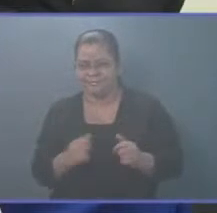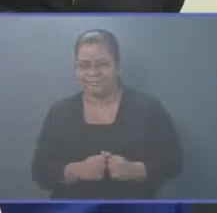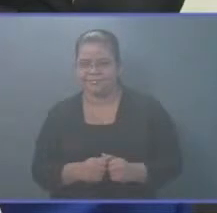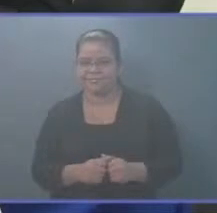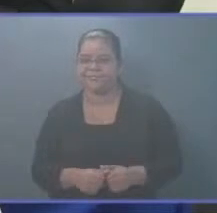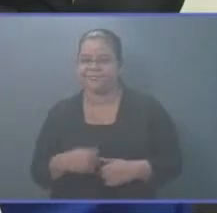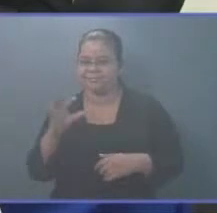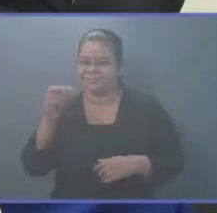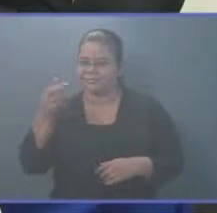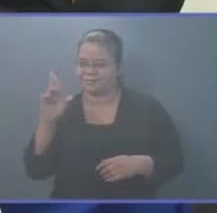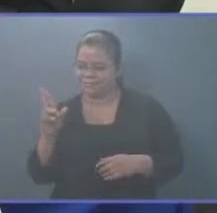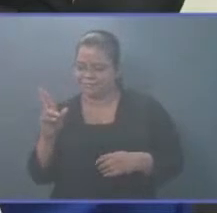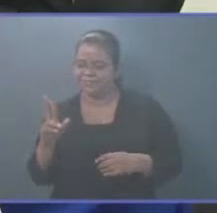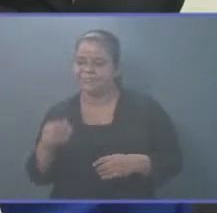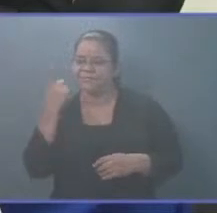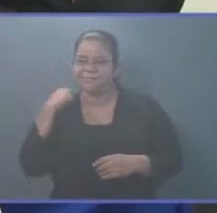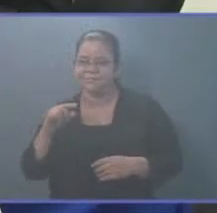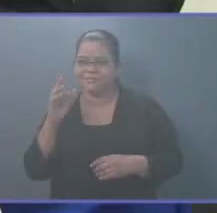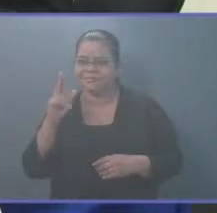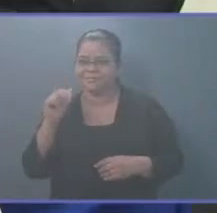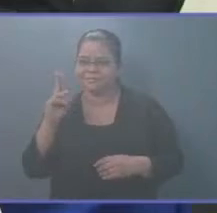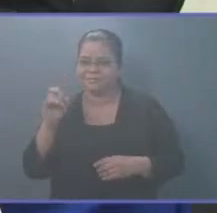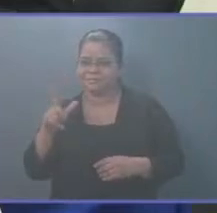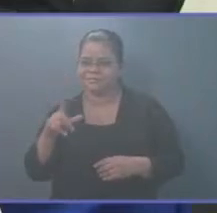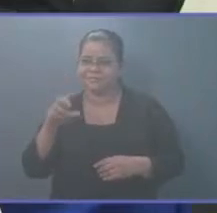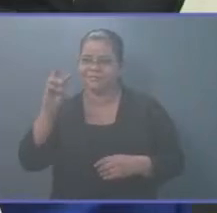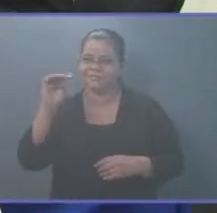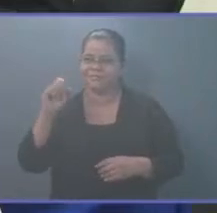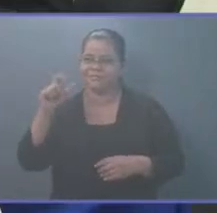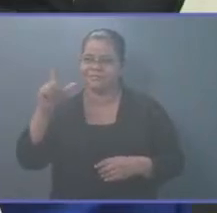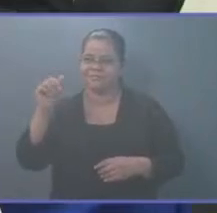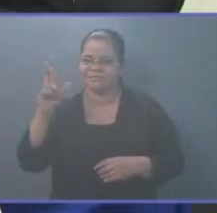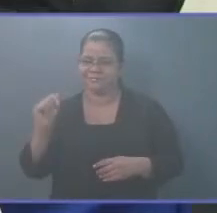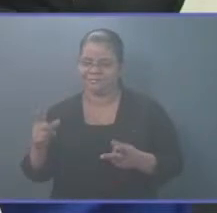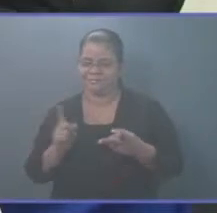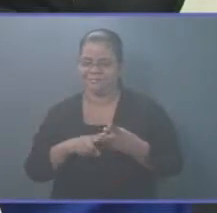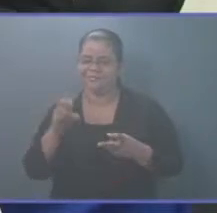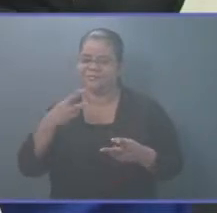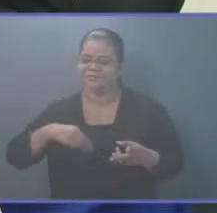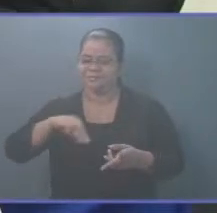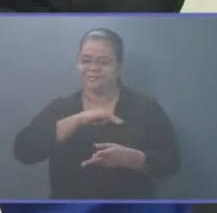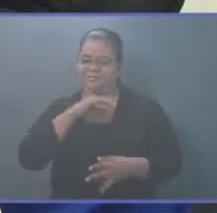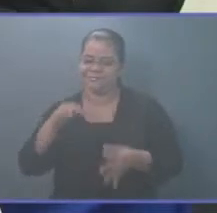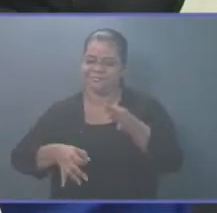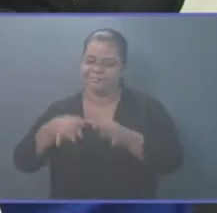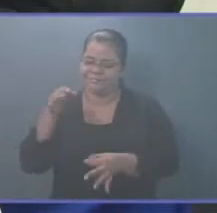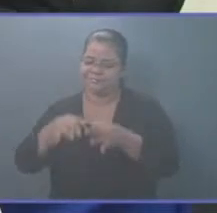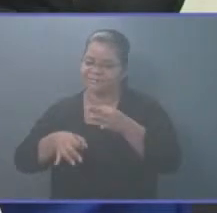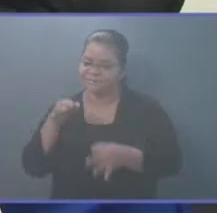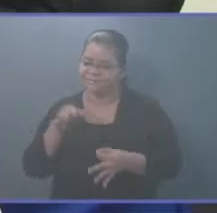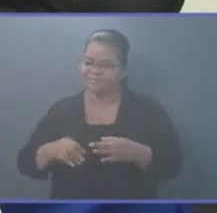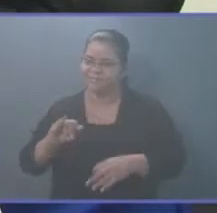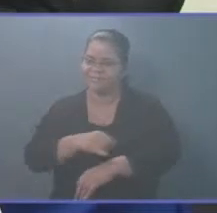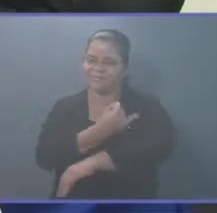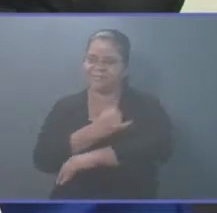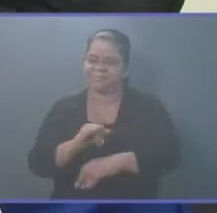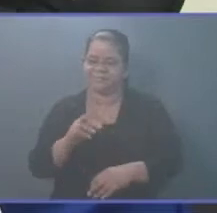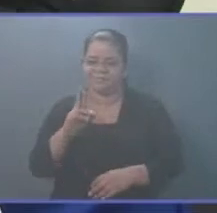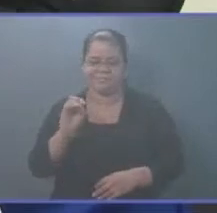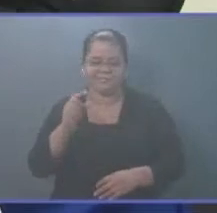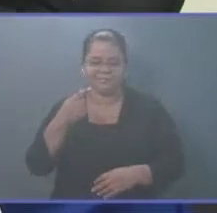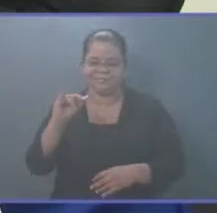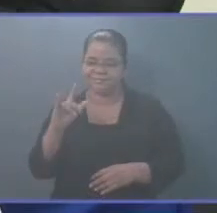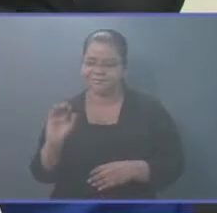Fiscal General de la República, doctor Raúl Ernesto Melara Morán, y al Ministro de Justicia y Seguridad Pública, ingeniero Rogelio Eduardo